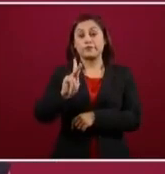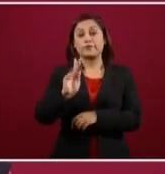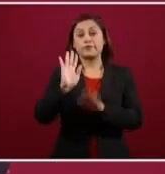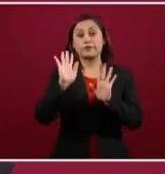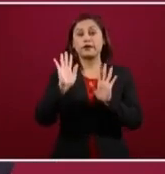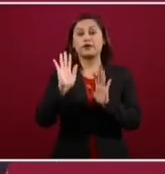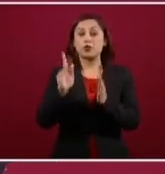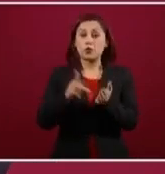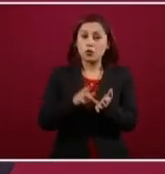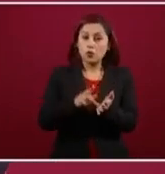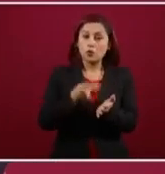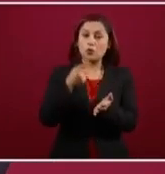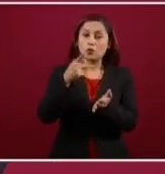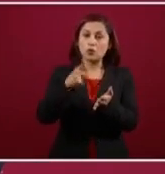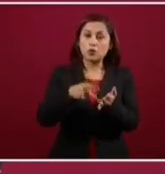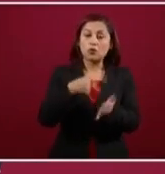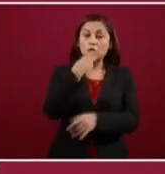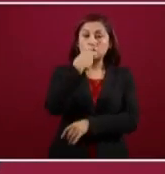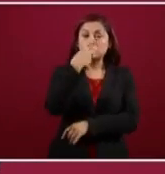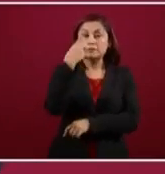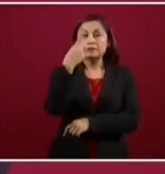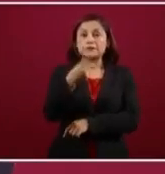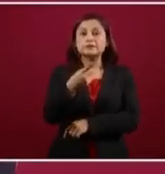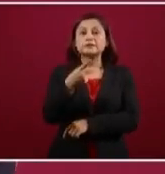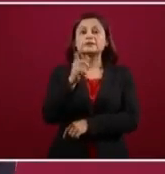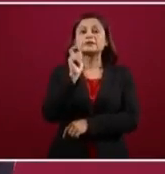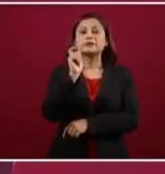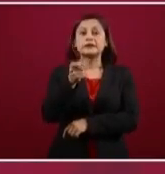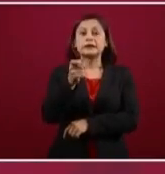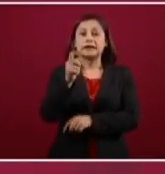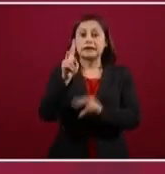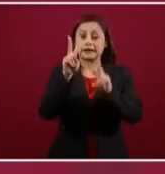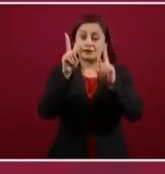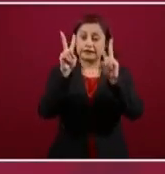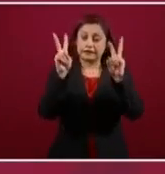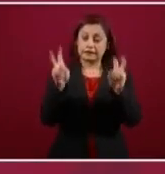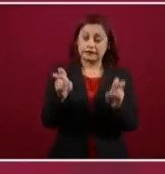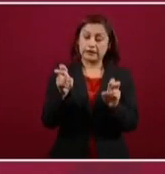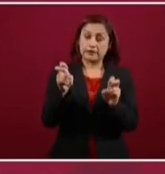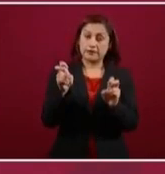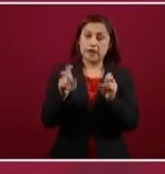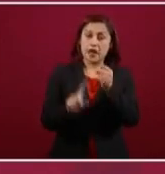insistir tanto en la recesión,